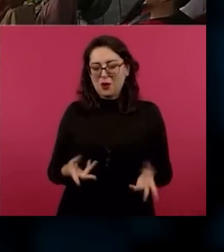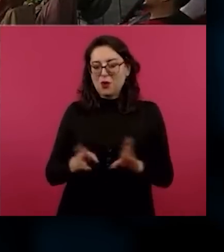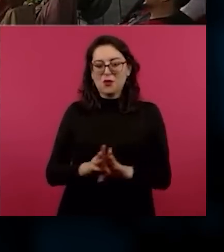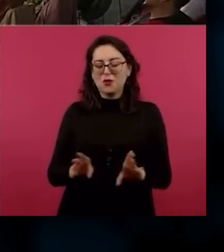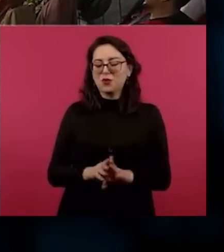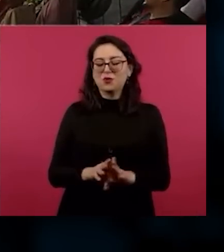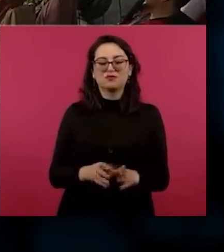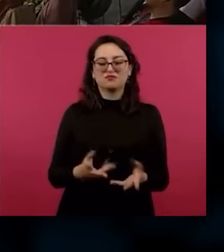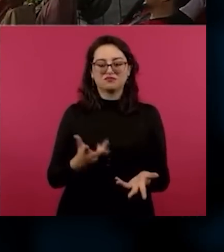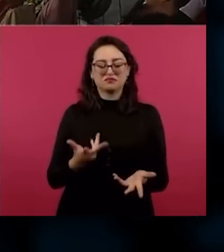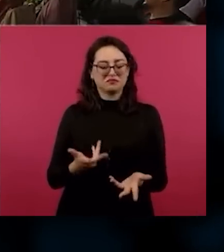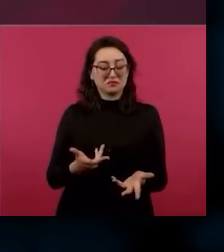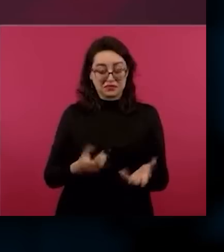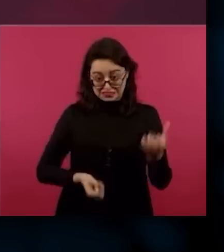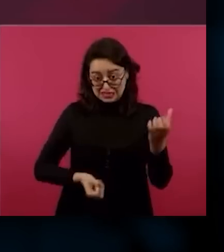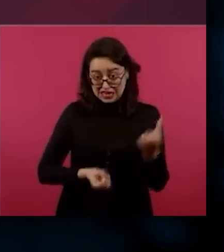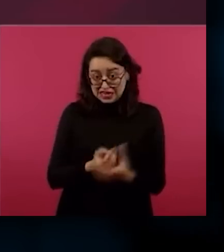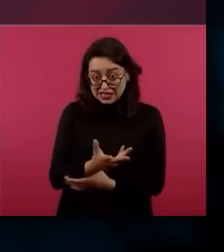salir.